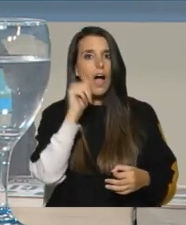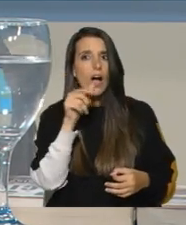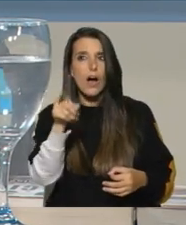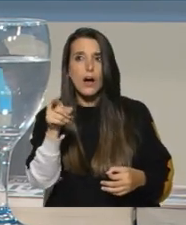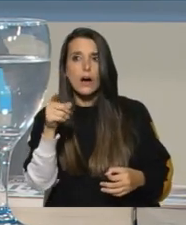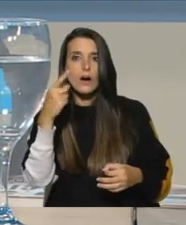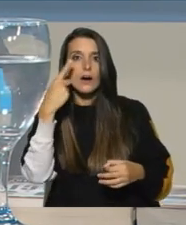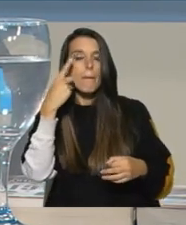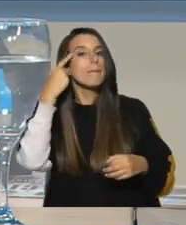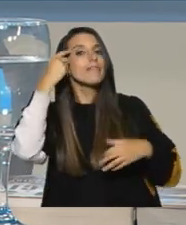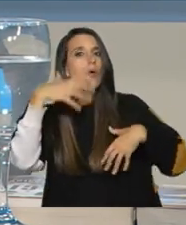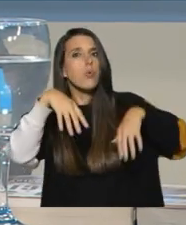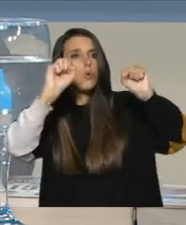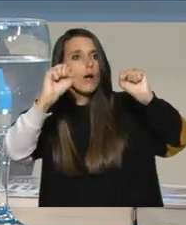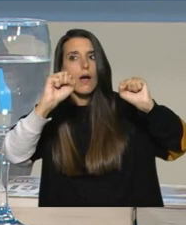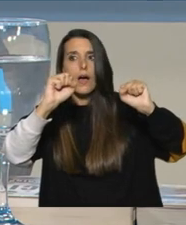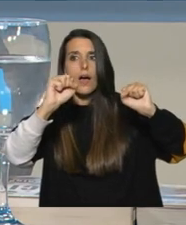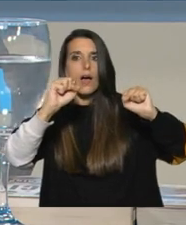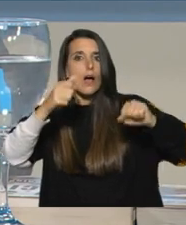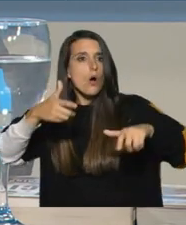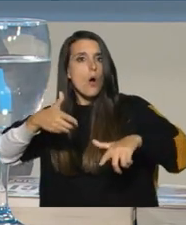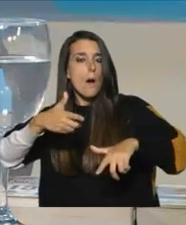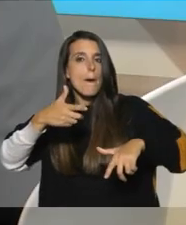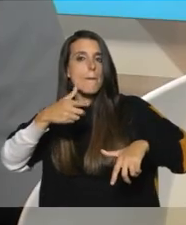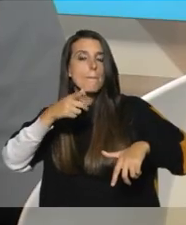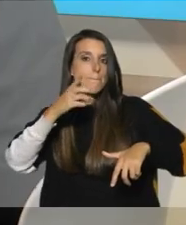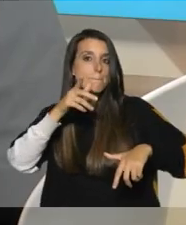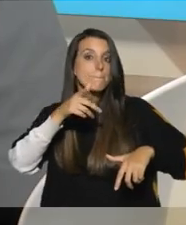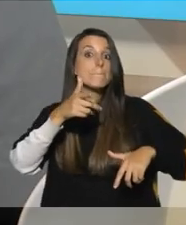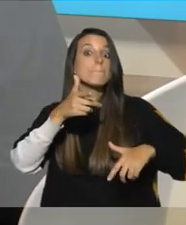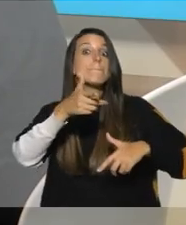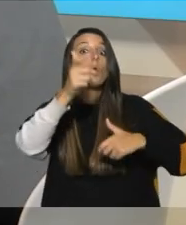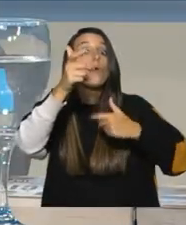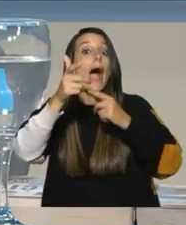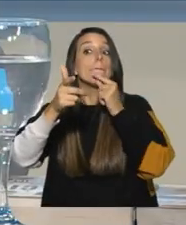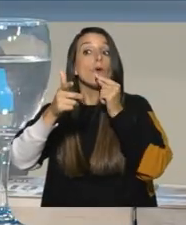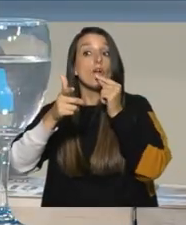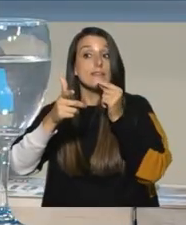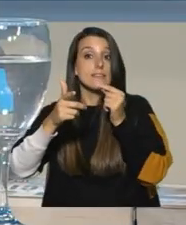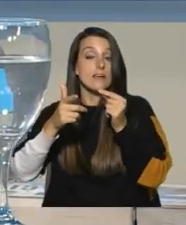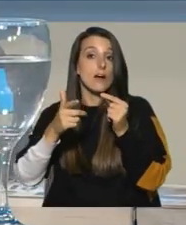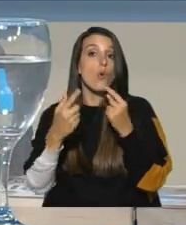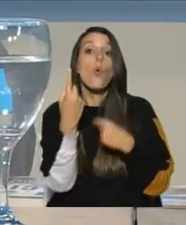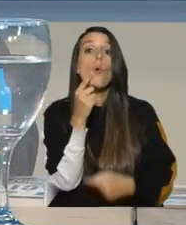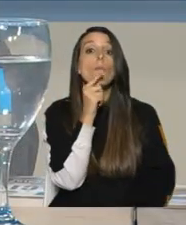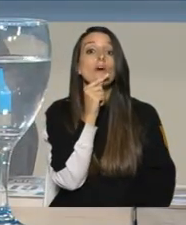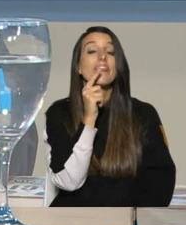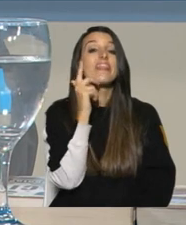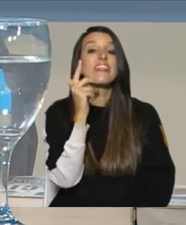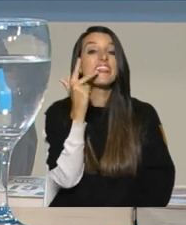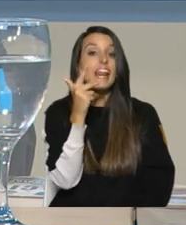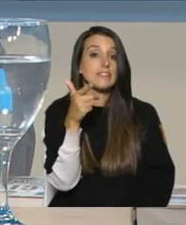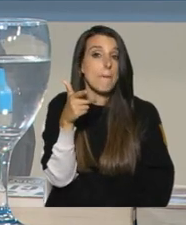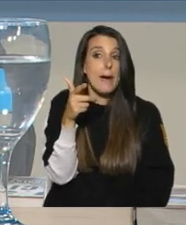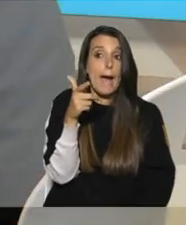se creen descubiertos y le disparan. Ahí es cuando recién el policía... ¿Le disparan al policía? Al policía. Era un policía con 3 balas. Uh-huh. Aclaro porque